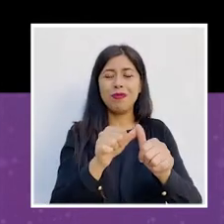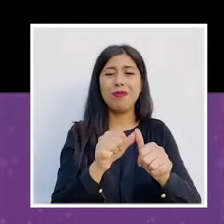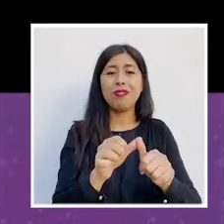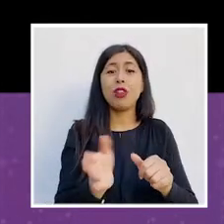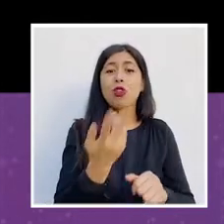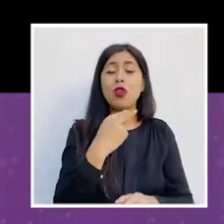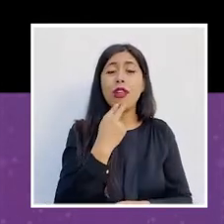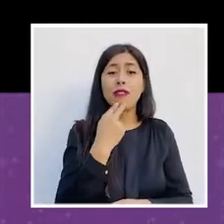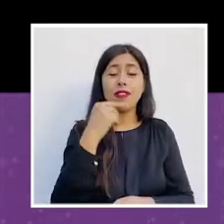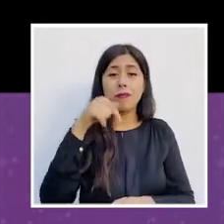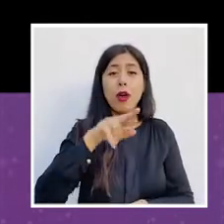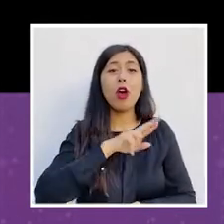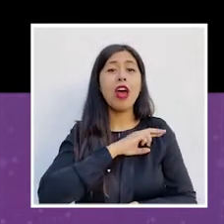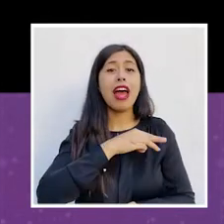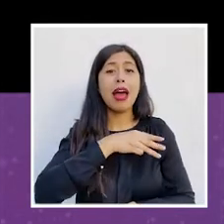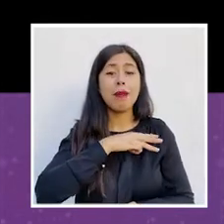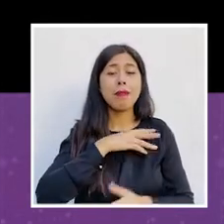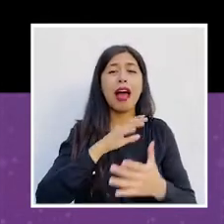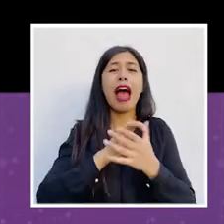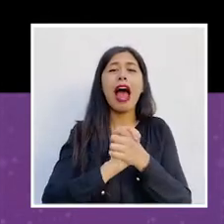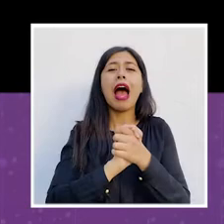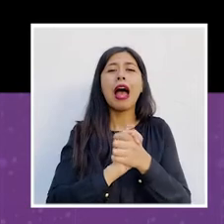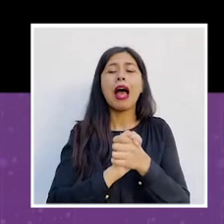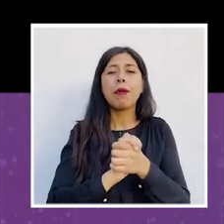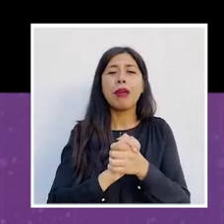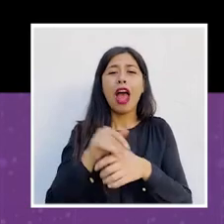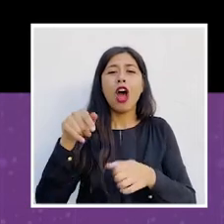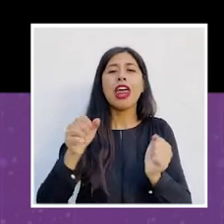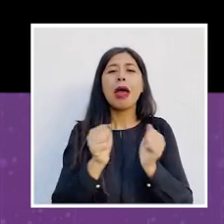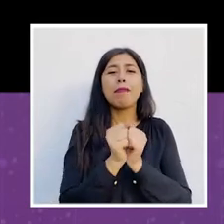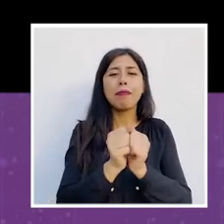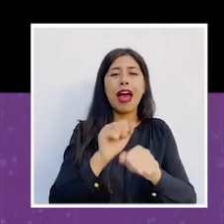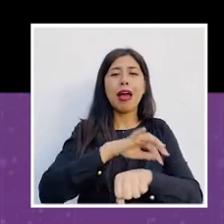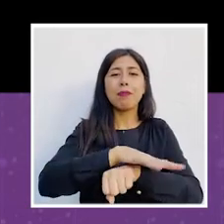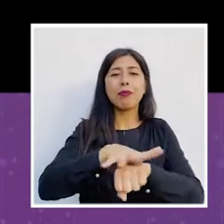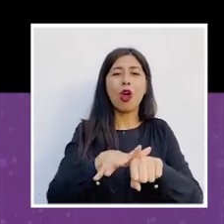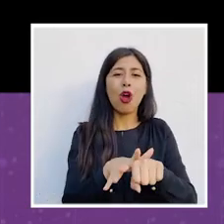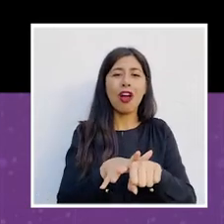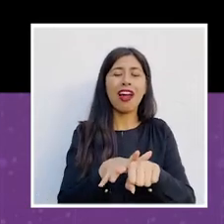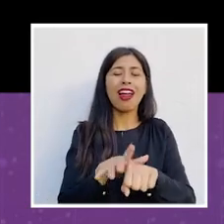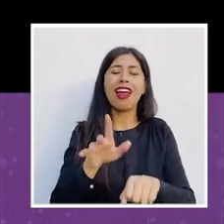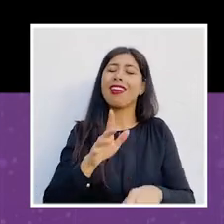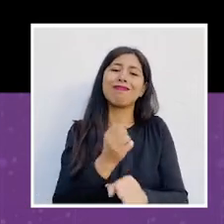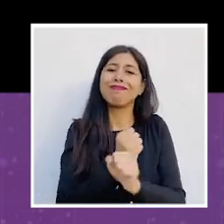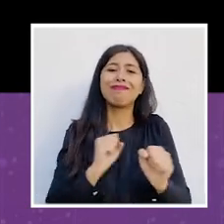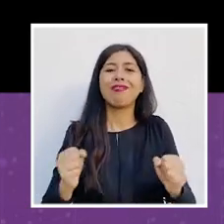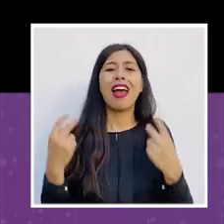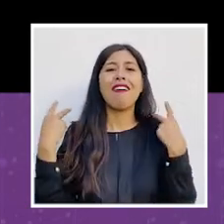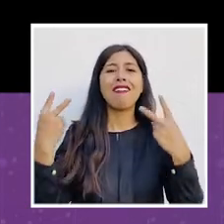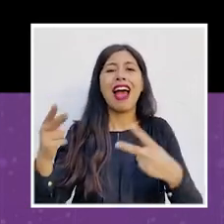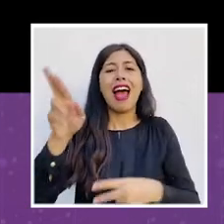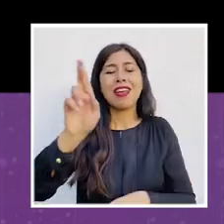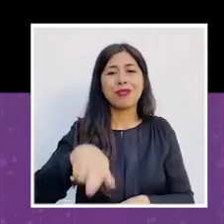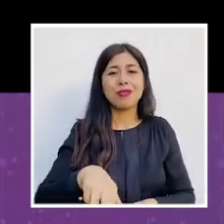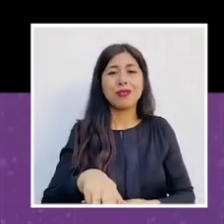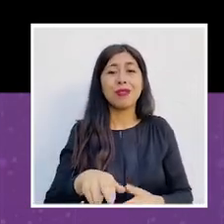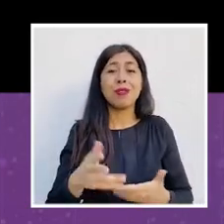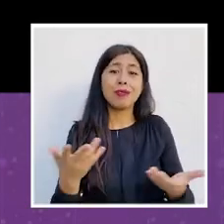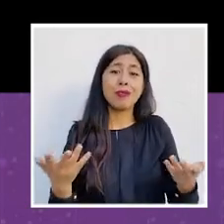Y quienes vivimos en la región metropolitana, amigos del PAR, y no queremos o no podemos viajar al sur,